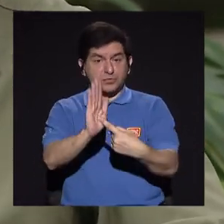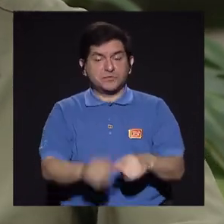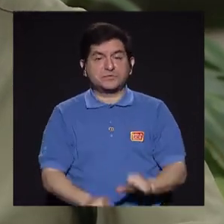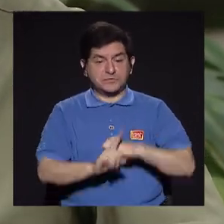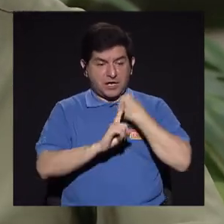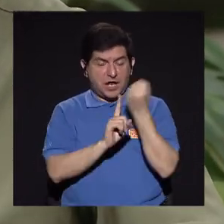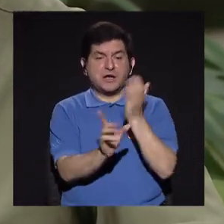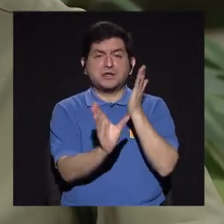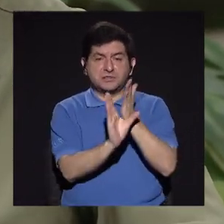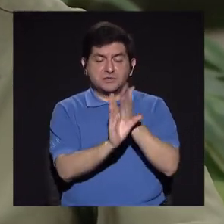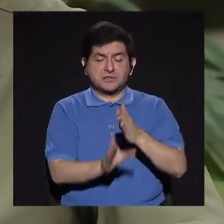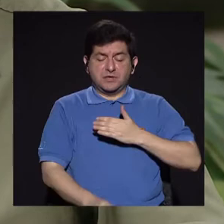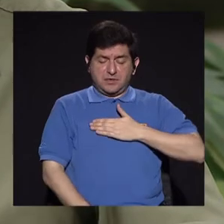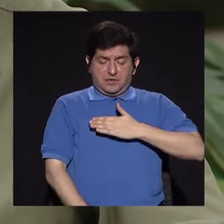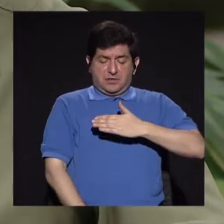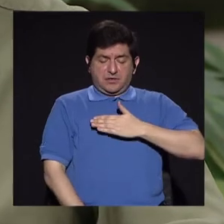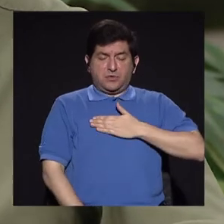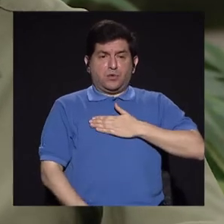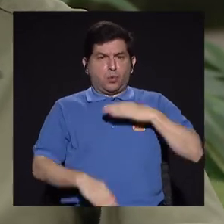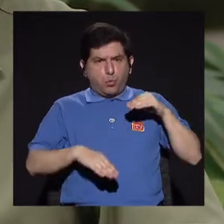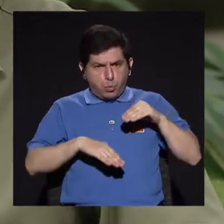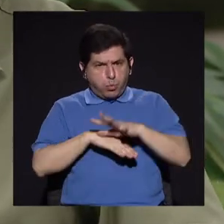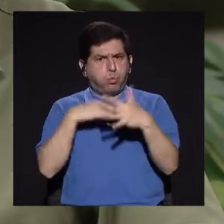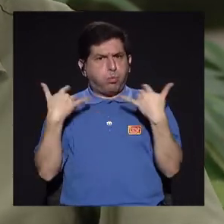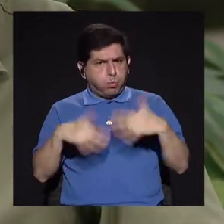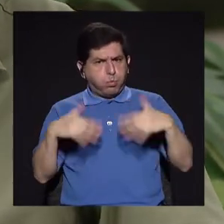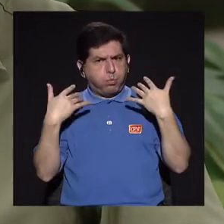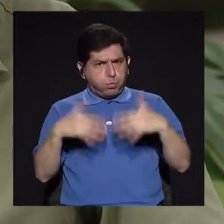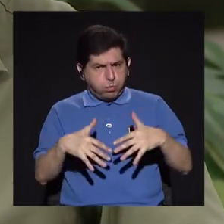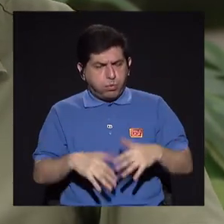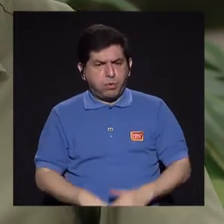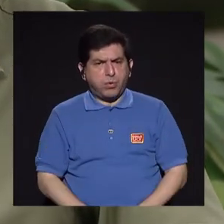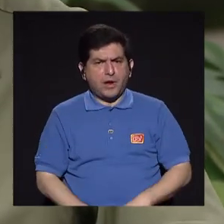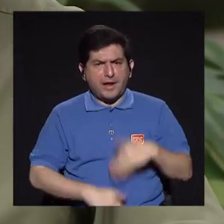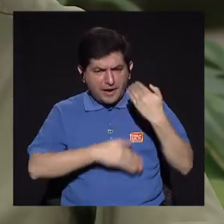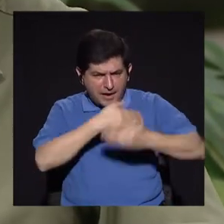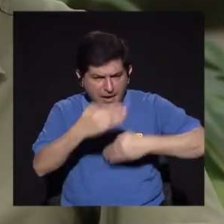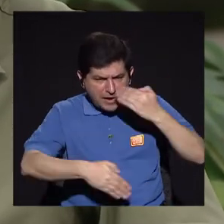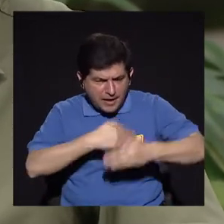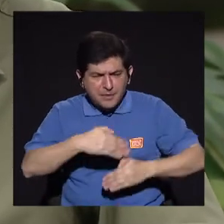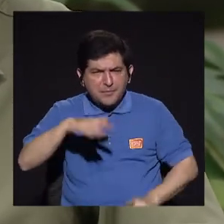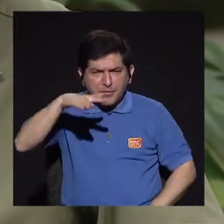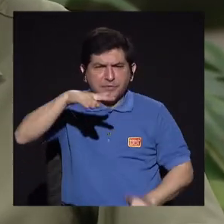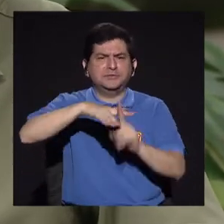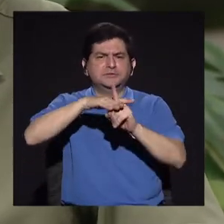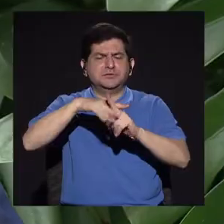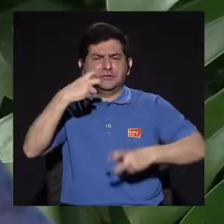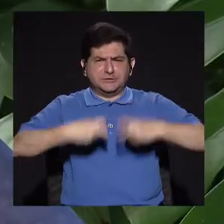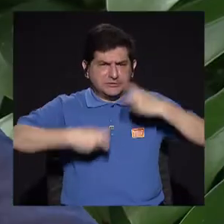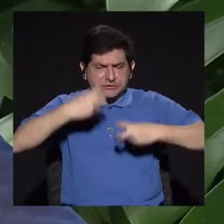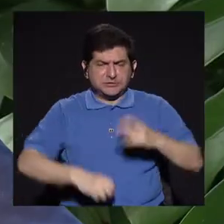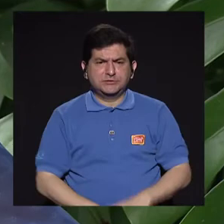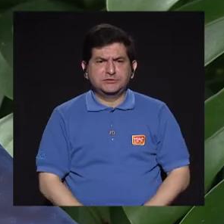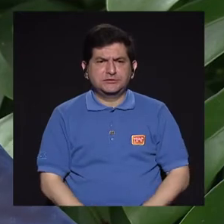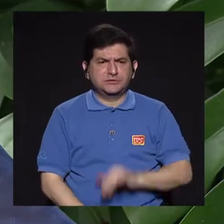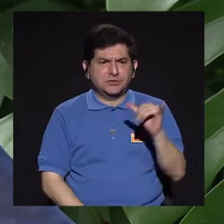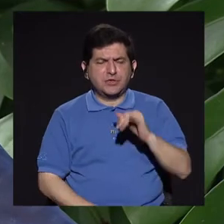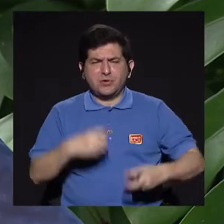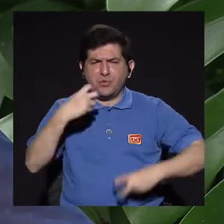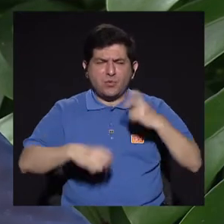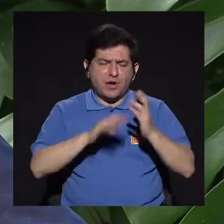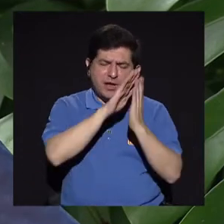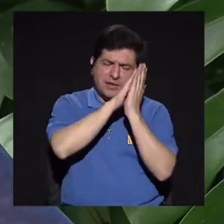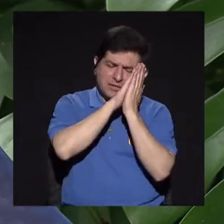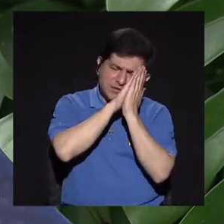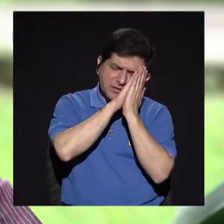que los factores psicológicos en el asma pesan mucho en el desencadenamiento de una crisis. Y me generaría que también los trastornos del sueño